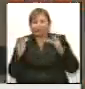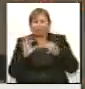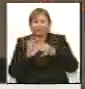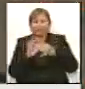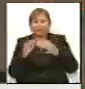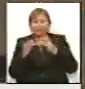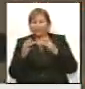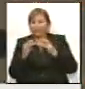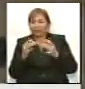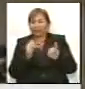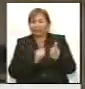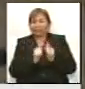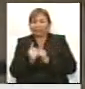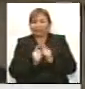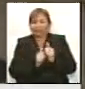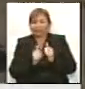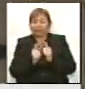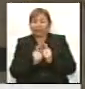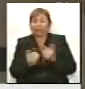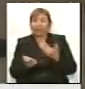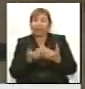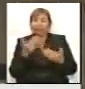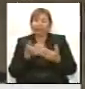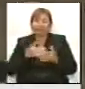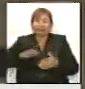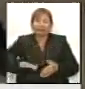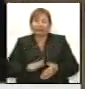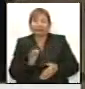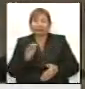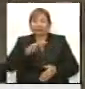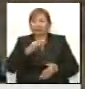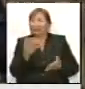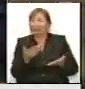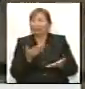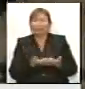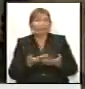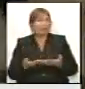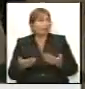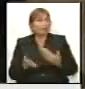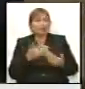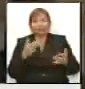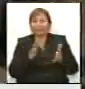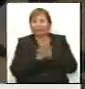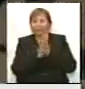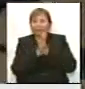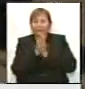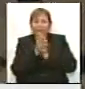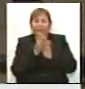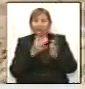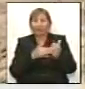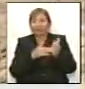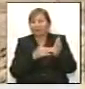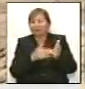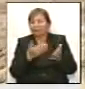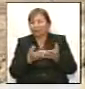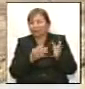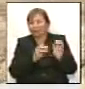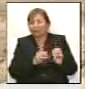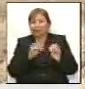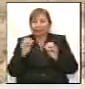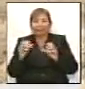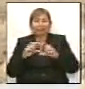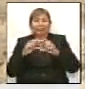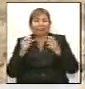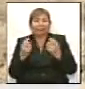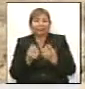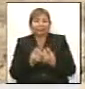y los lugares de competencias, el acceso por las pistas que no están acondicionadas para el tránsito fluido que se generará con el traslado de las